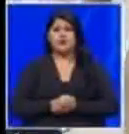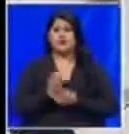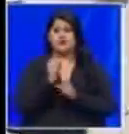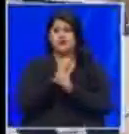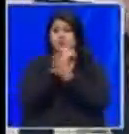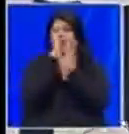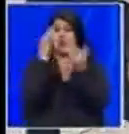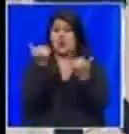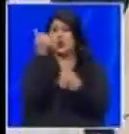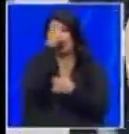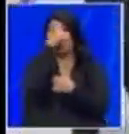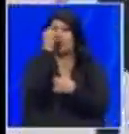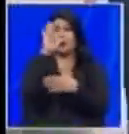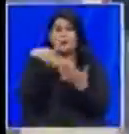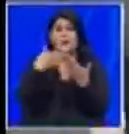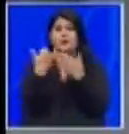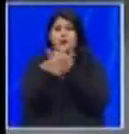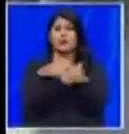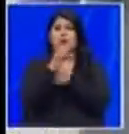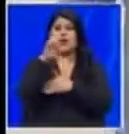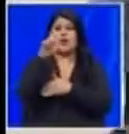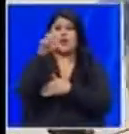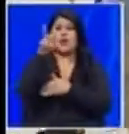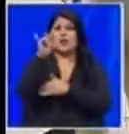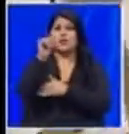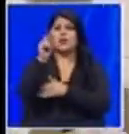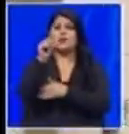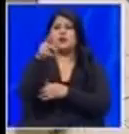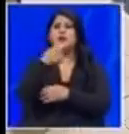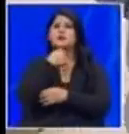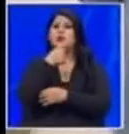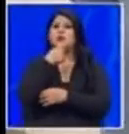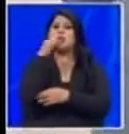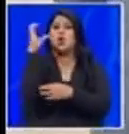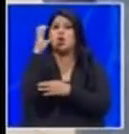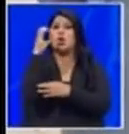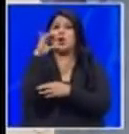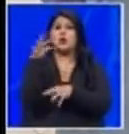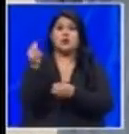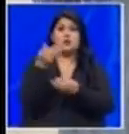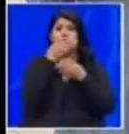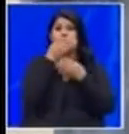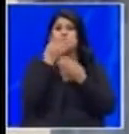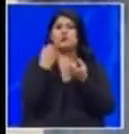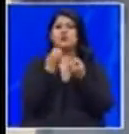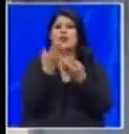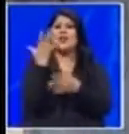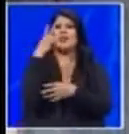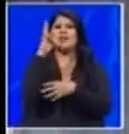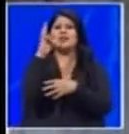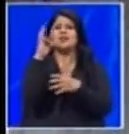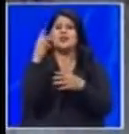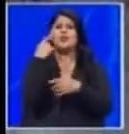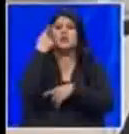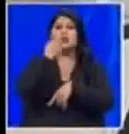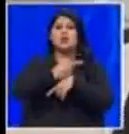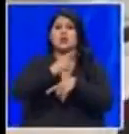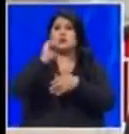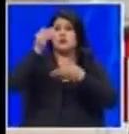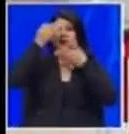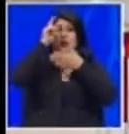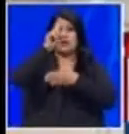La mañana de este domingo arribó al país Ervin Hoyos, periodista colombiano que fue secuestrado durante 17 días por la guerrilla de las FARC